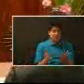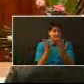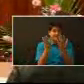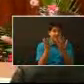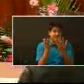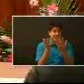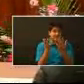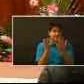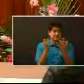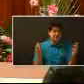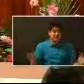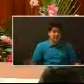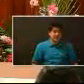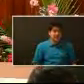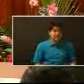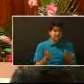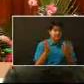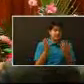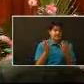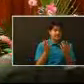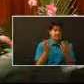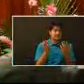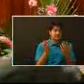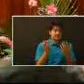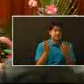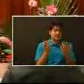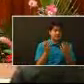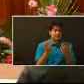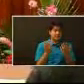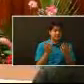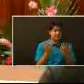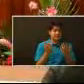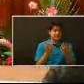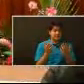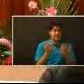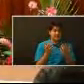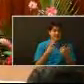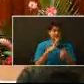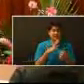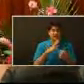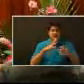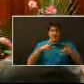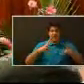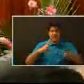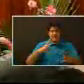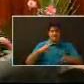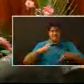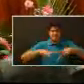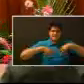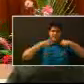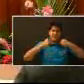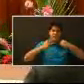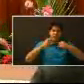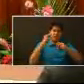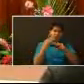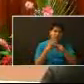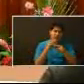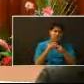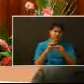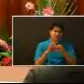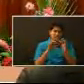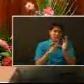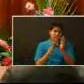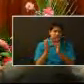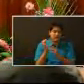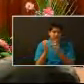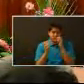levántese, levántese, arremese de valor, en el nombre poderoso de